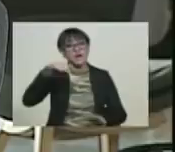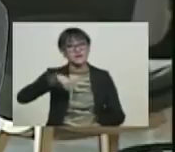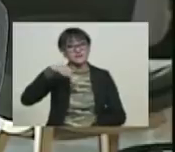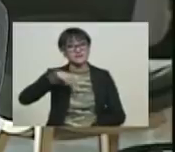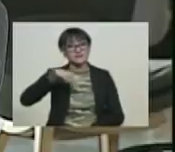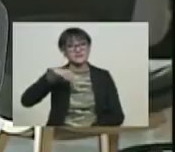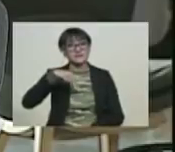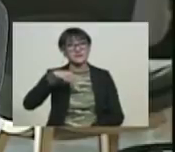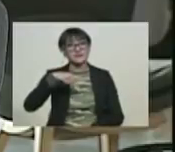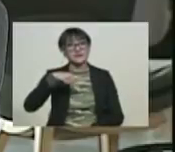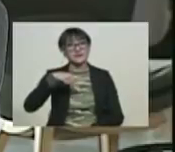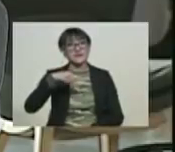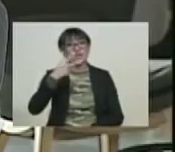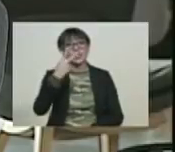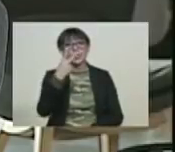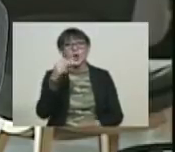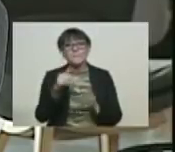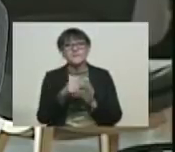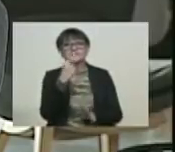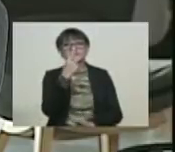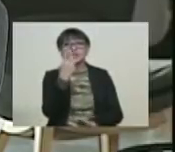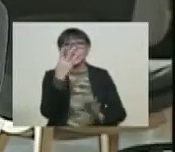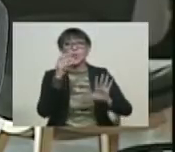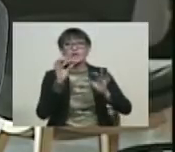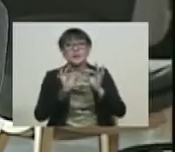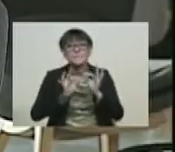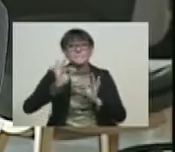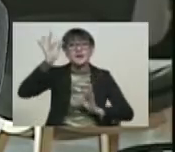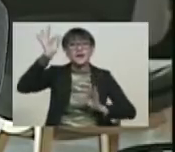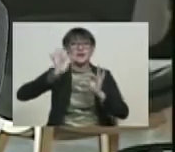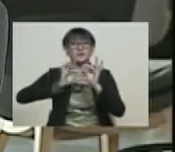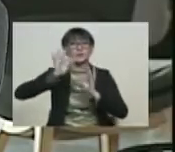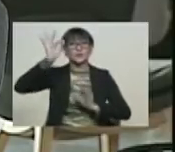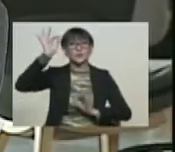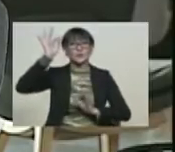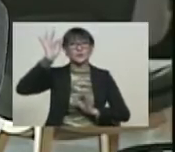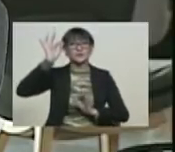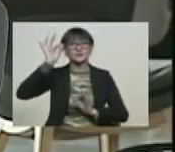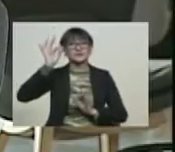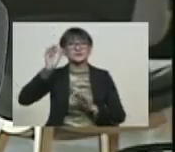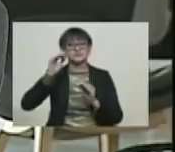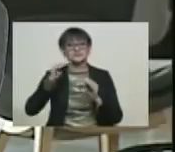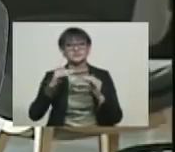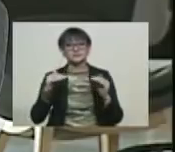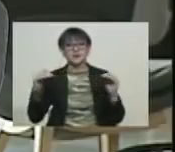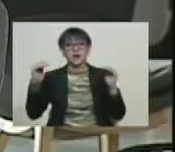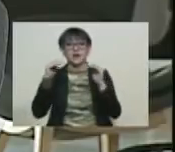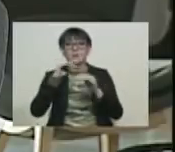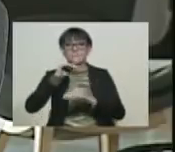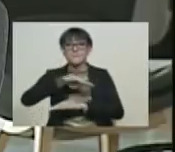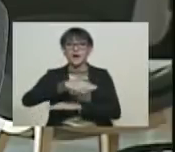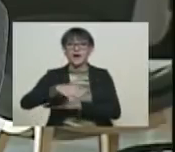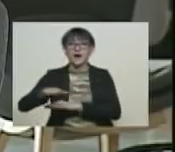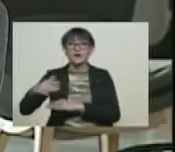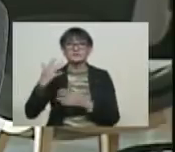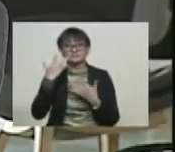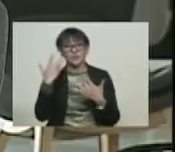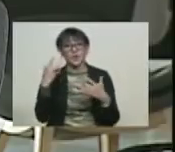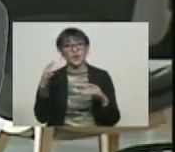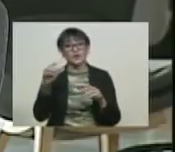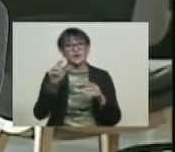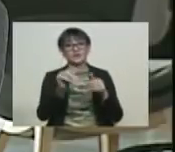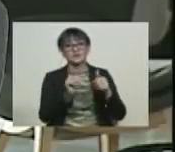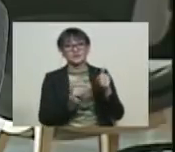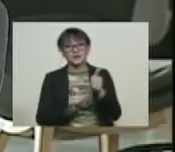a 2.140 metros de altura, sobre el nivel del mar, y a los que nos ven por